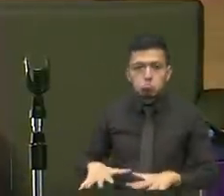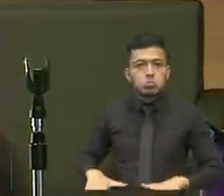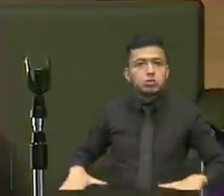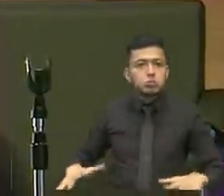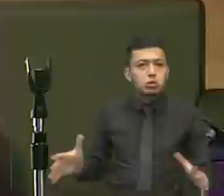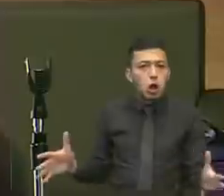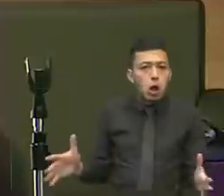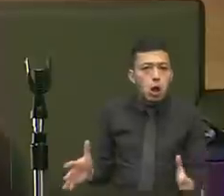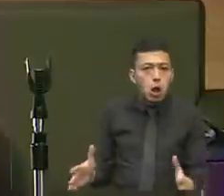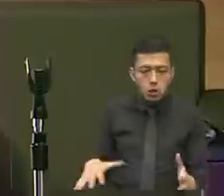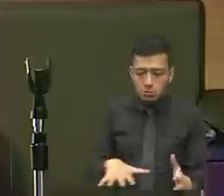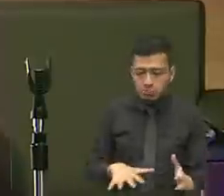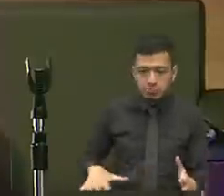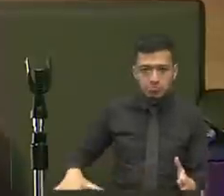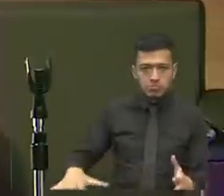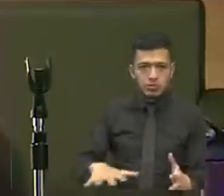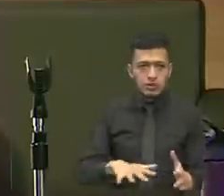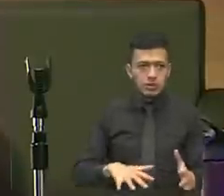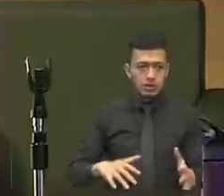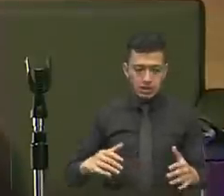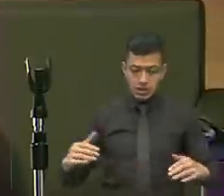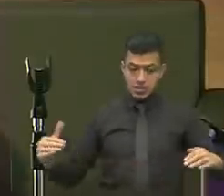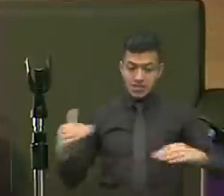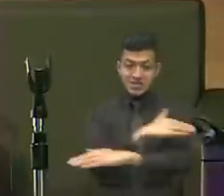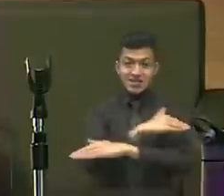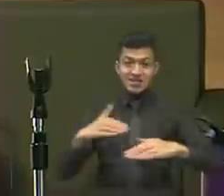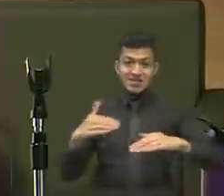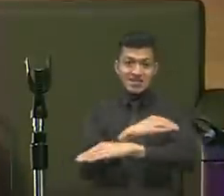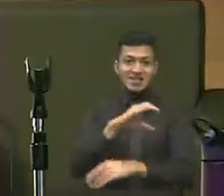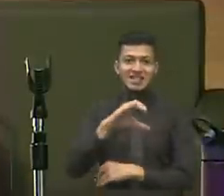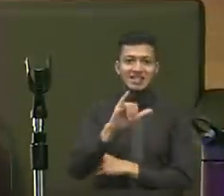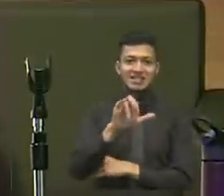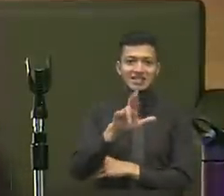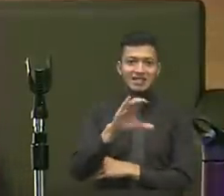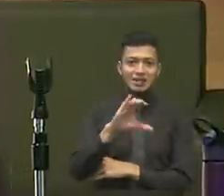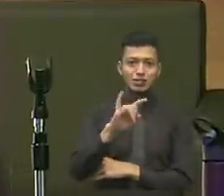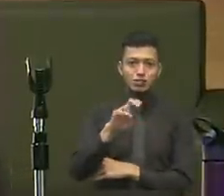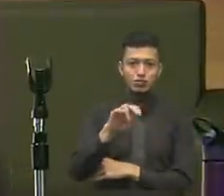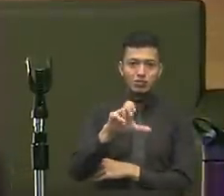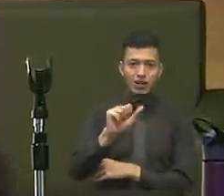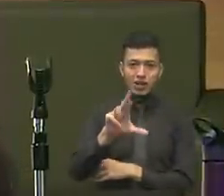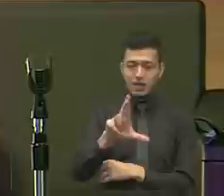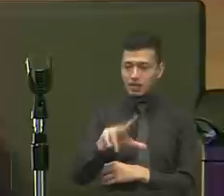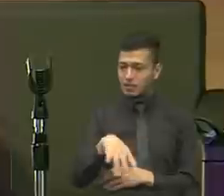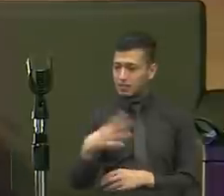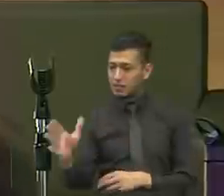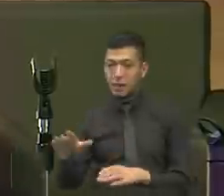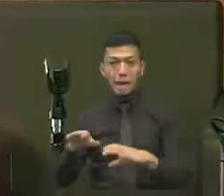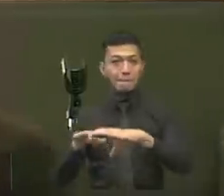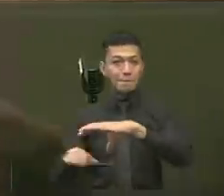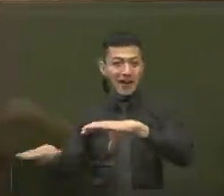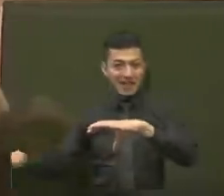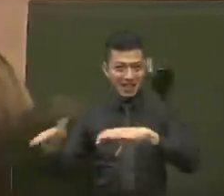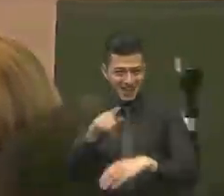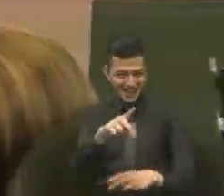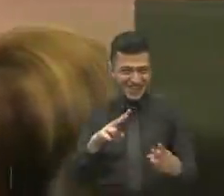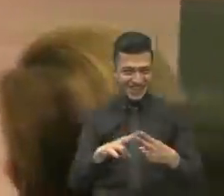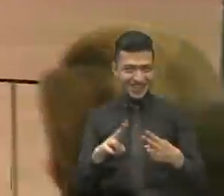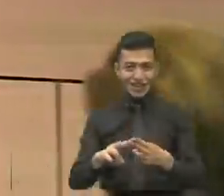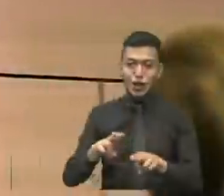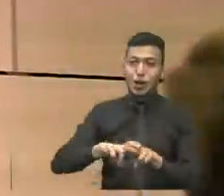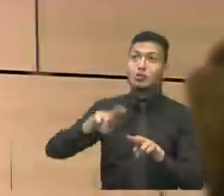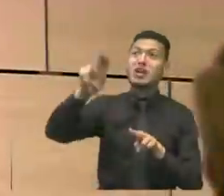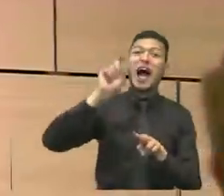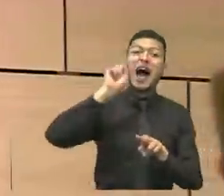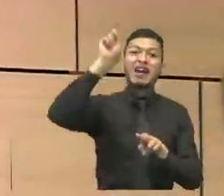Al frente, aquí queda la circunvalar cuando uno viene del norte y aquí queda un parqueadero. ¿De acuerdo? Y aquí queda